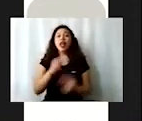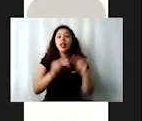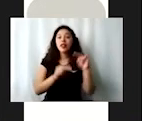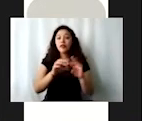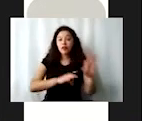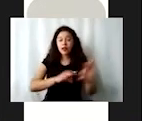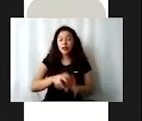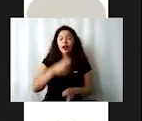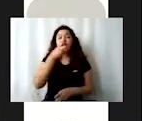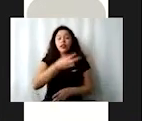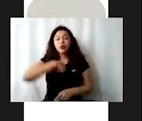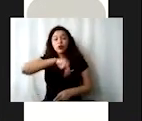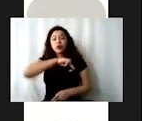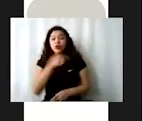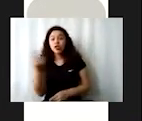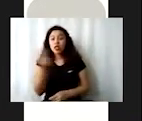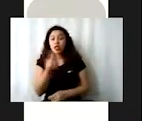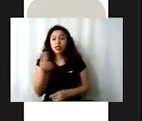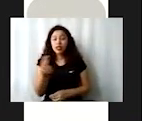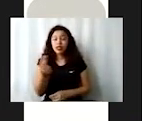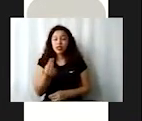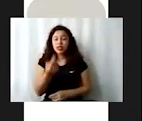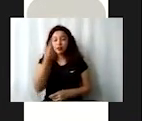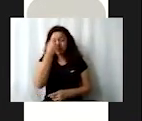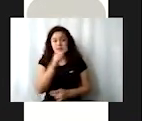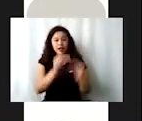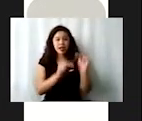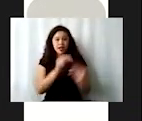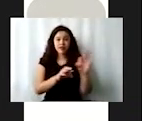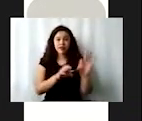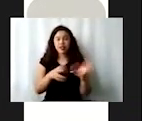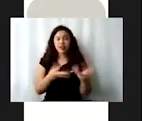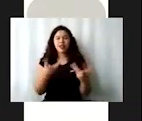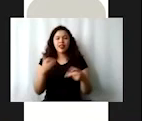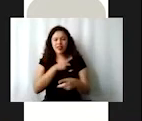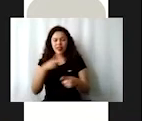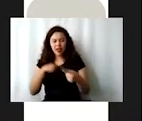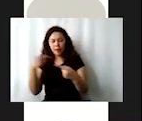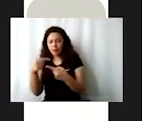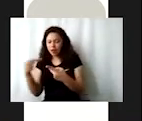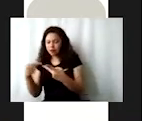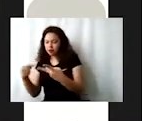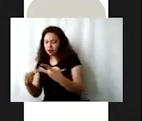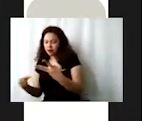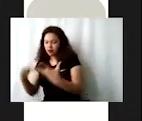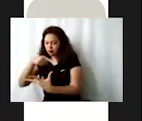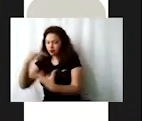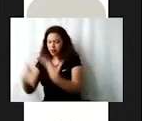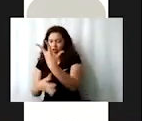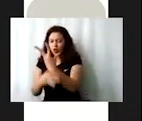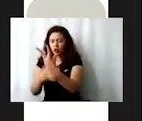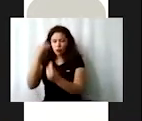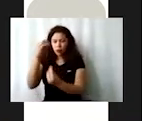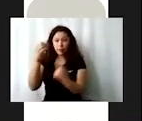que necesitamos para el puesto. Es ese conjunto de deberes y responsabilidades que van